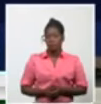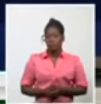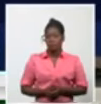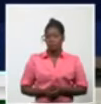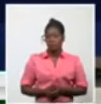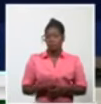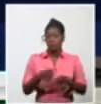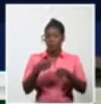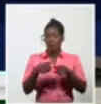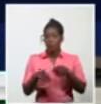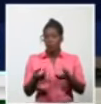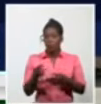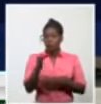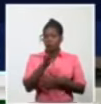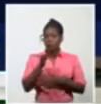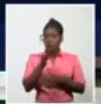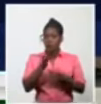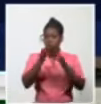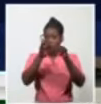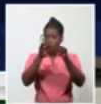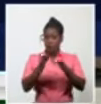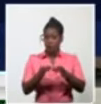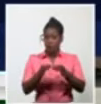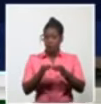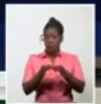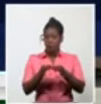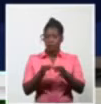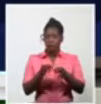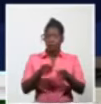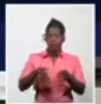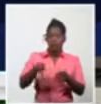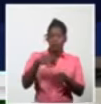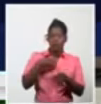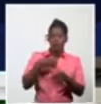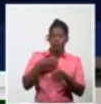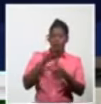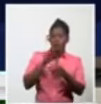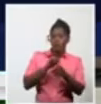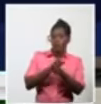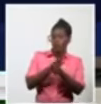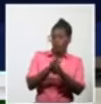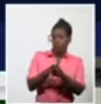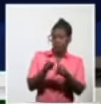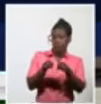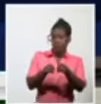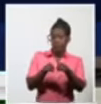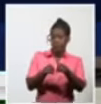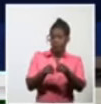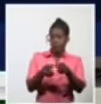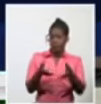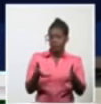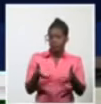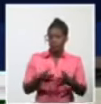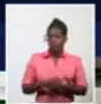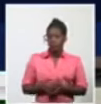municipios cabecera que tienen presencia del COVID-19, pues está Santa Clara, está